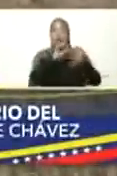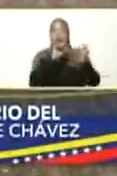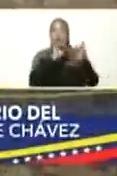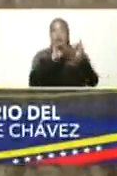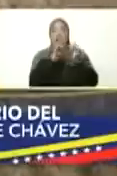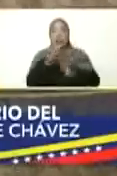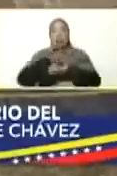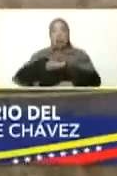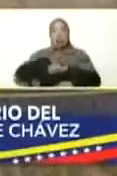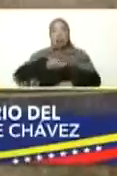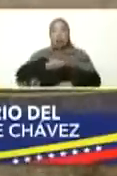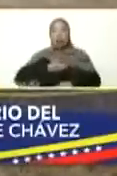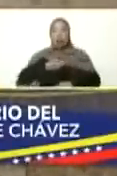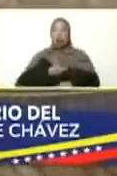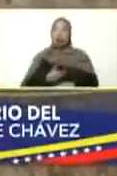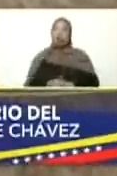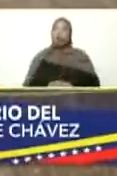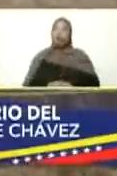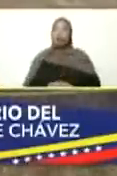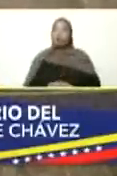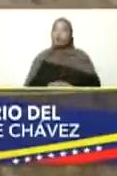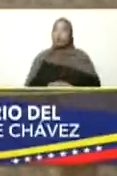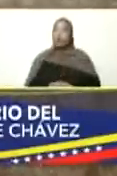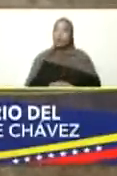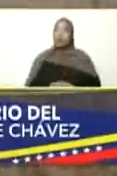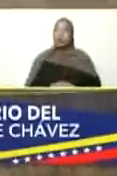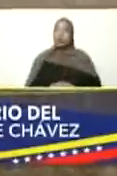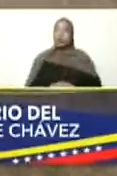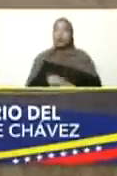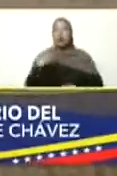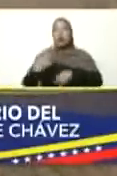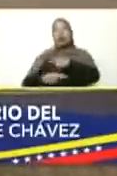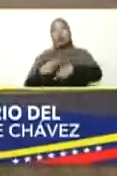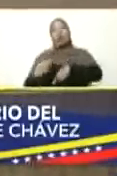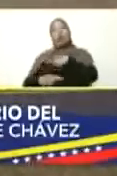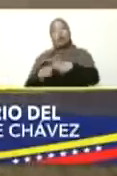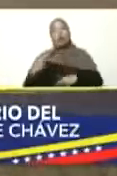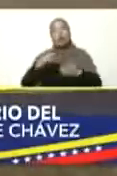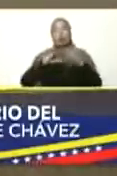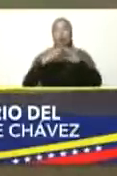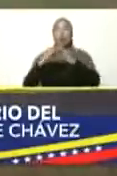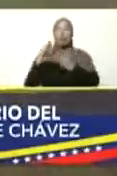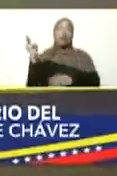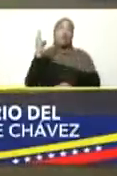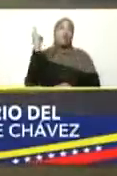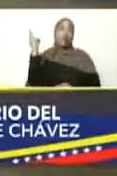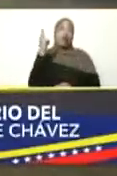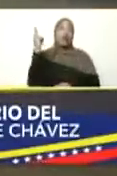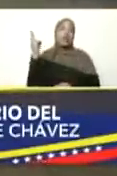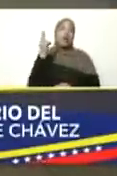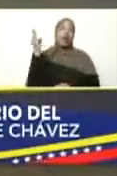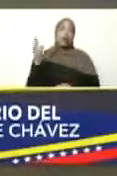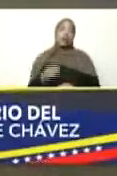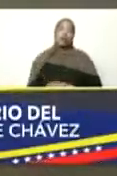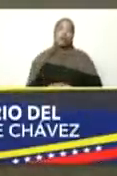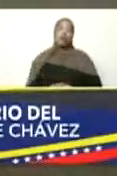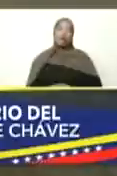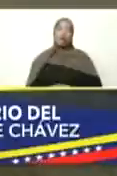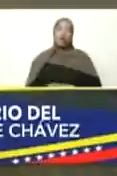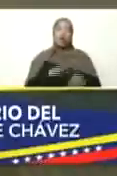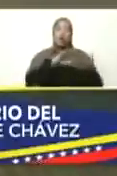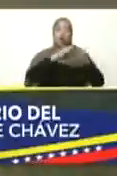alcaldía. Es decir, ya hay esa articulación, comuna a comuna, con las comunas de Barinas, desde las comunas del área. Comuna más